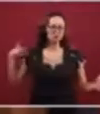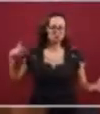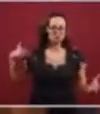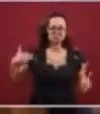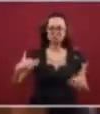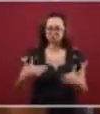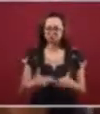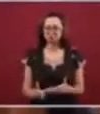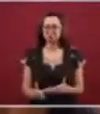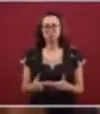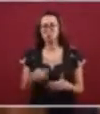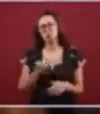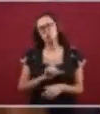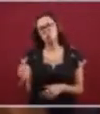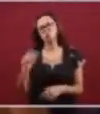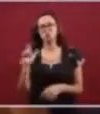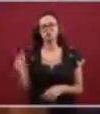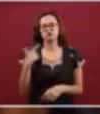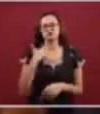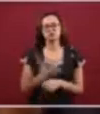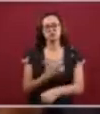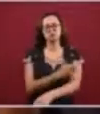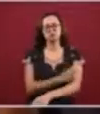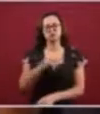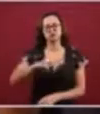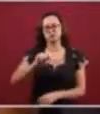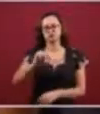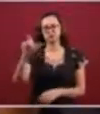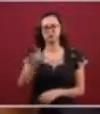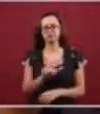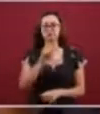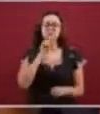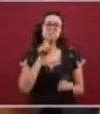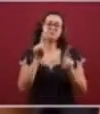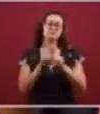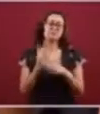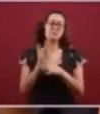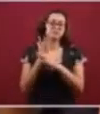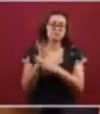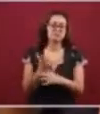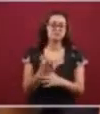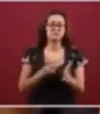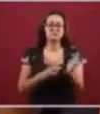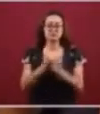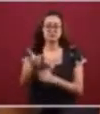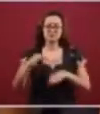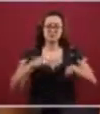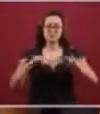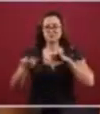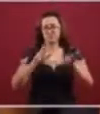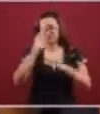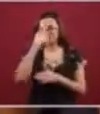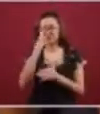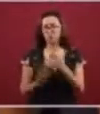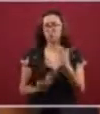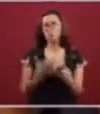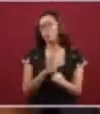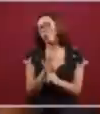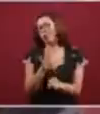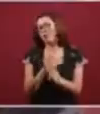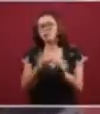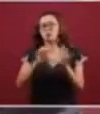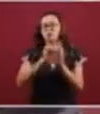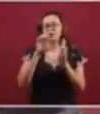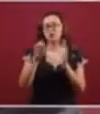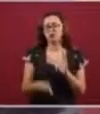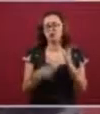dado por excompañeros de Notimex, también se ha dicho que se le han violado sus derechos laborales, entre ellos pues que